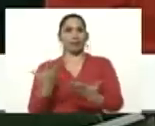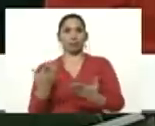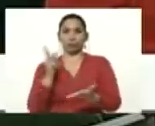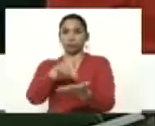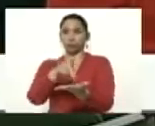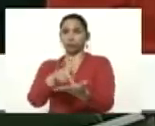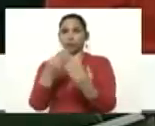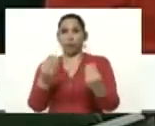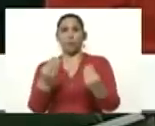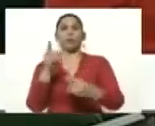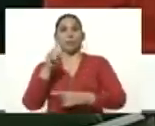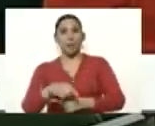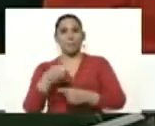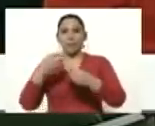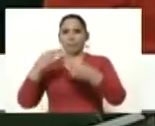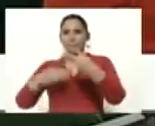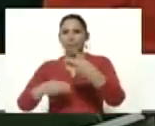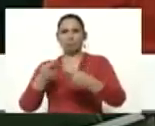En la ferretería,